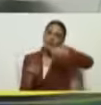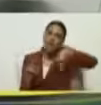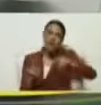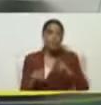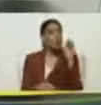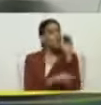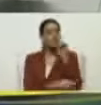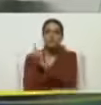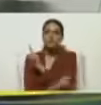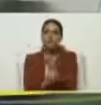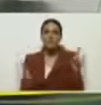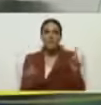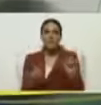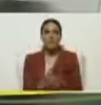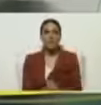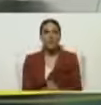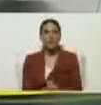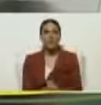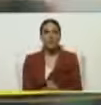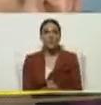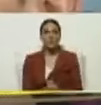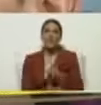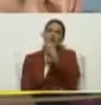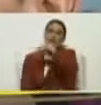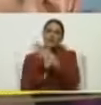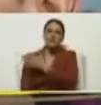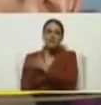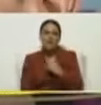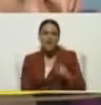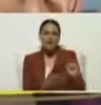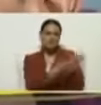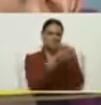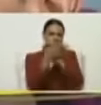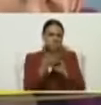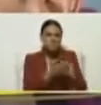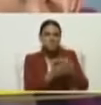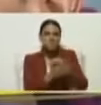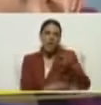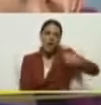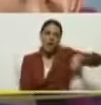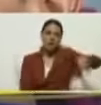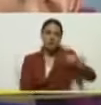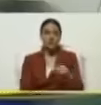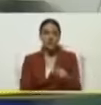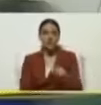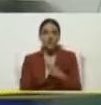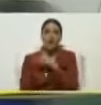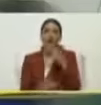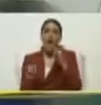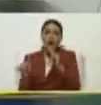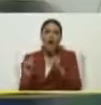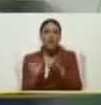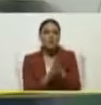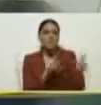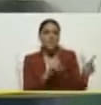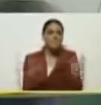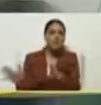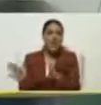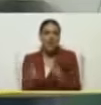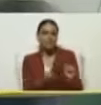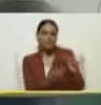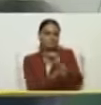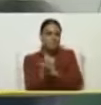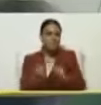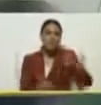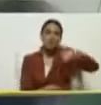ni podrán. Ellos pretenden borrarnos. Tienen un plan de exterminio masivo del